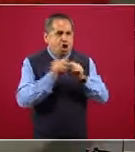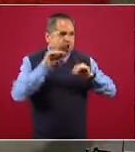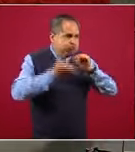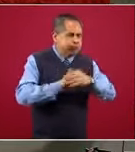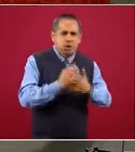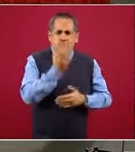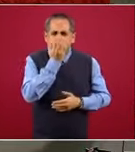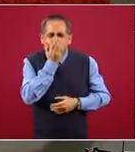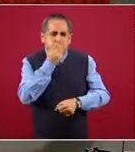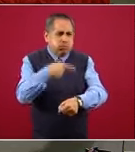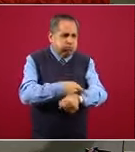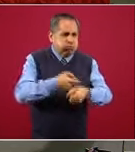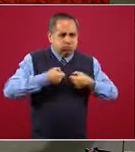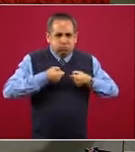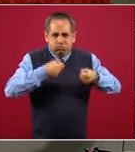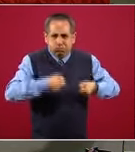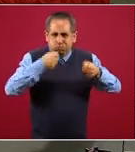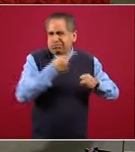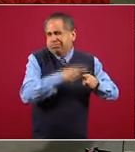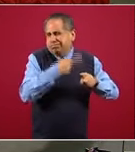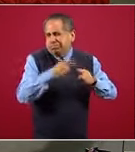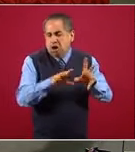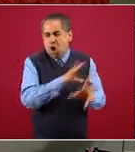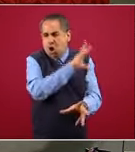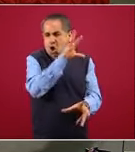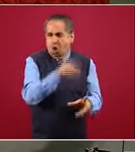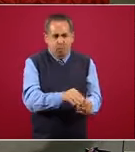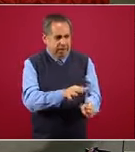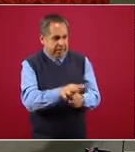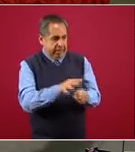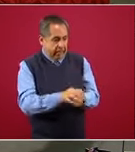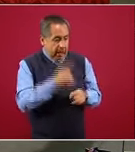más allá los sistemas de atención médica de urgencias. La que sigue, por favor.